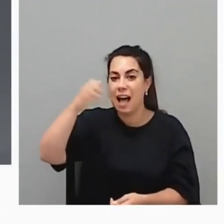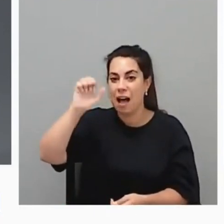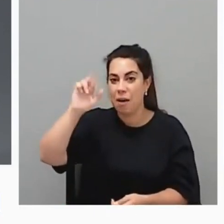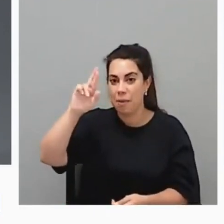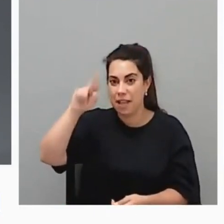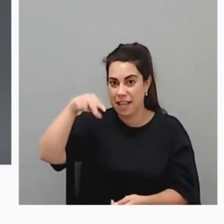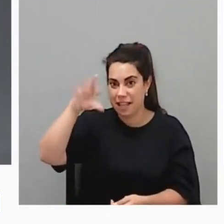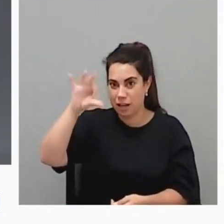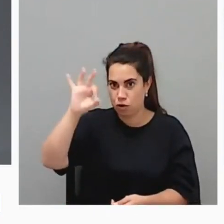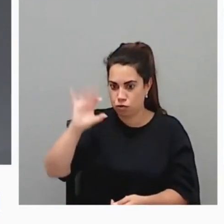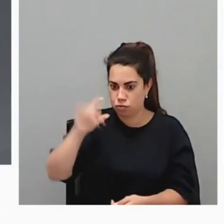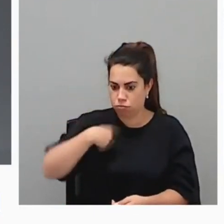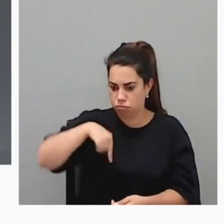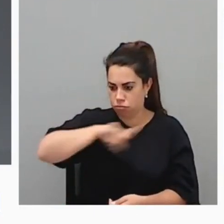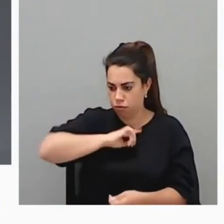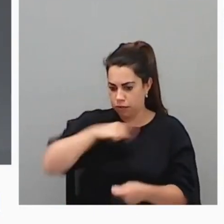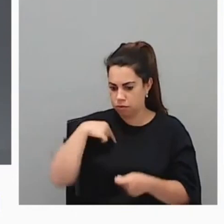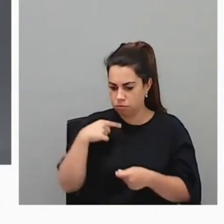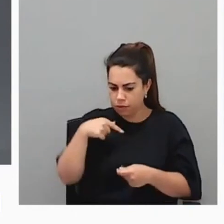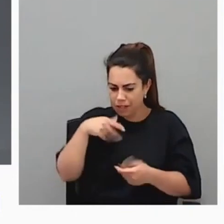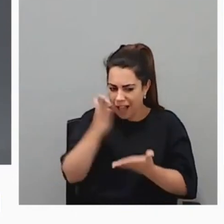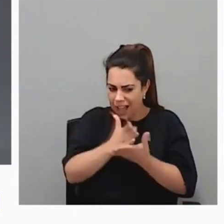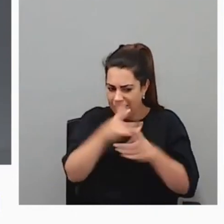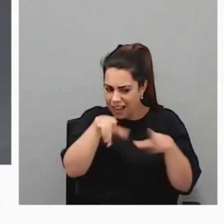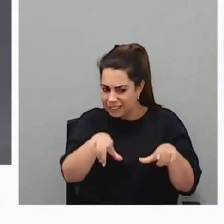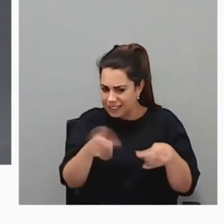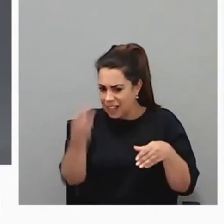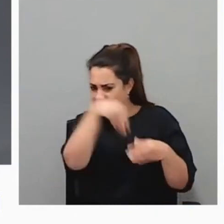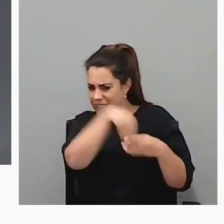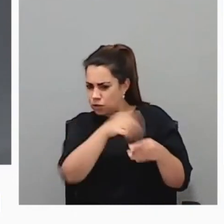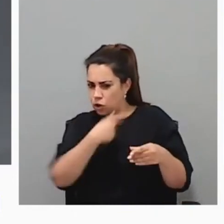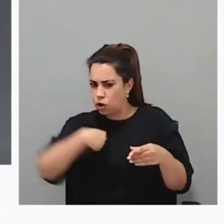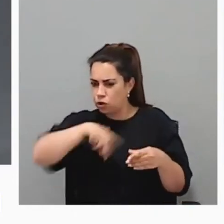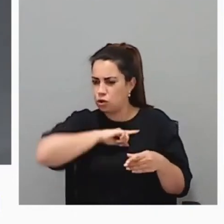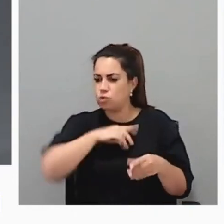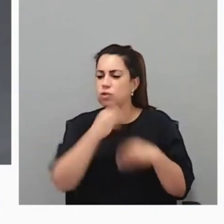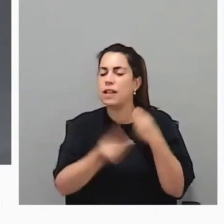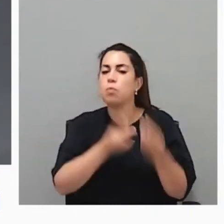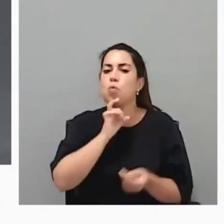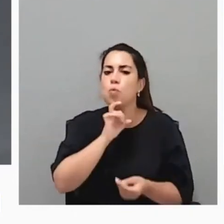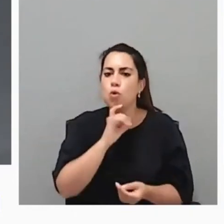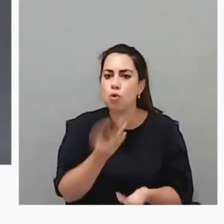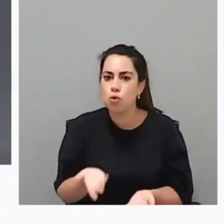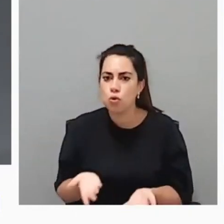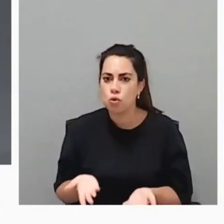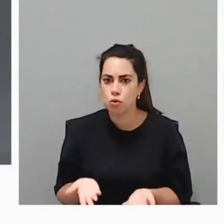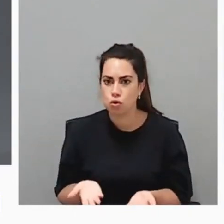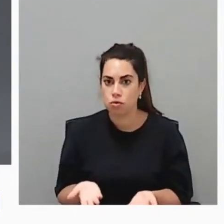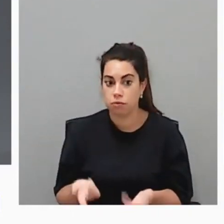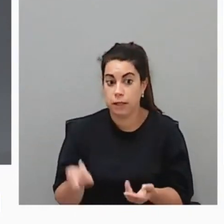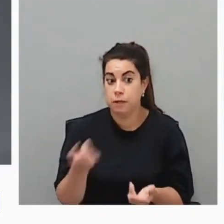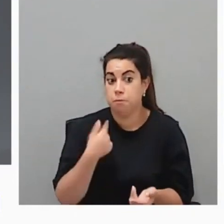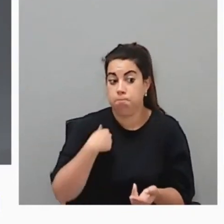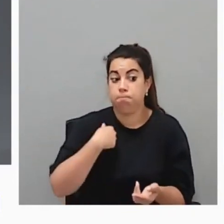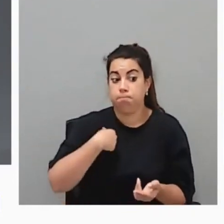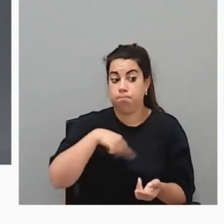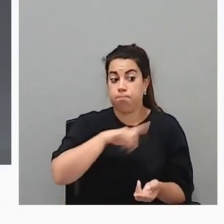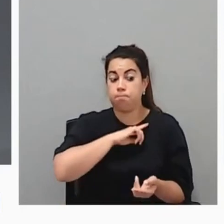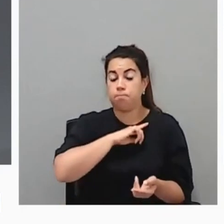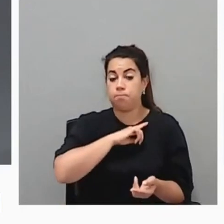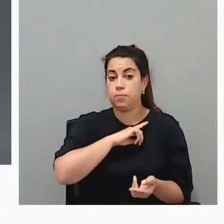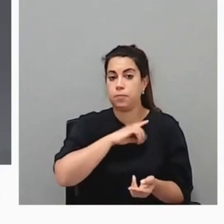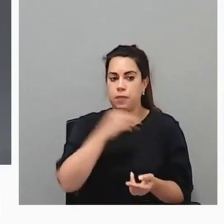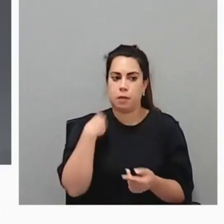esta tecnología dentro de las aulas, ¿no? Entonces, básicamente, lo que nosotros proporcionamos a entornos